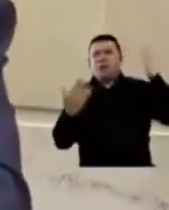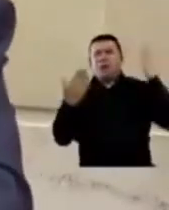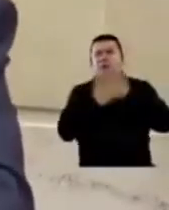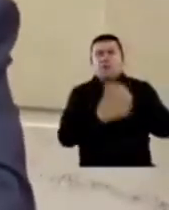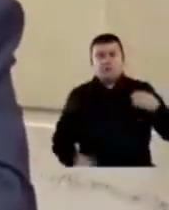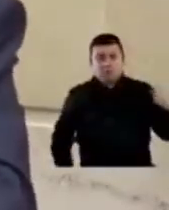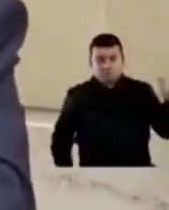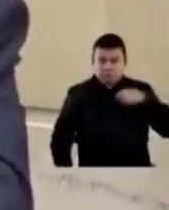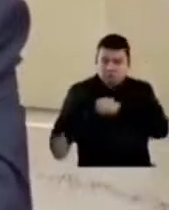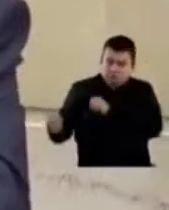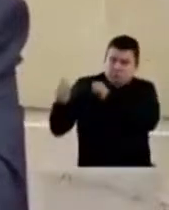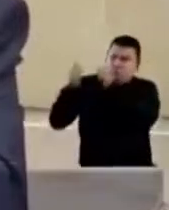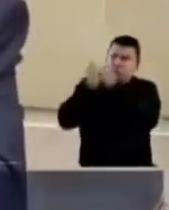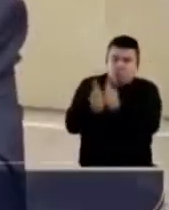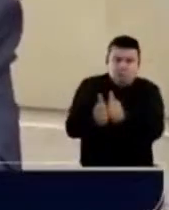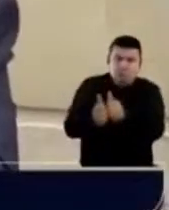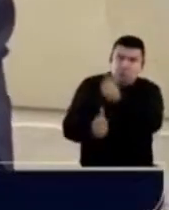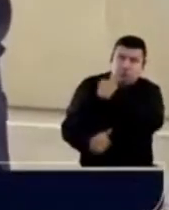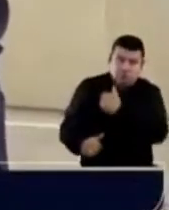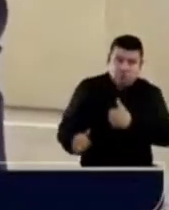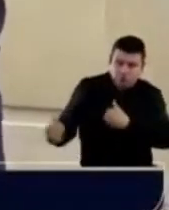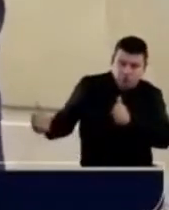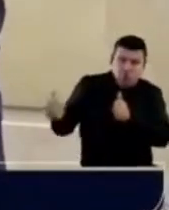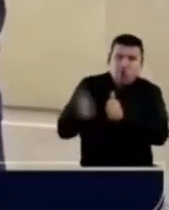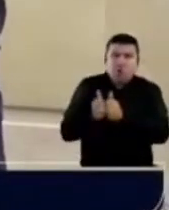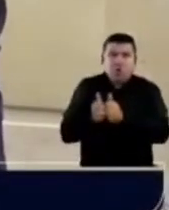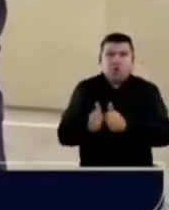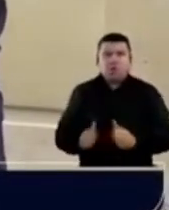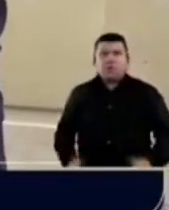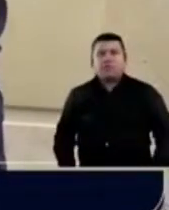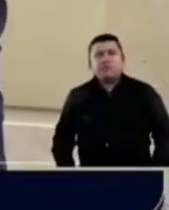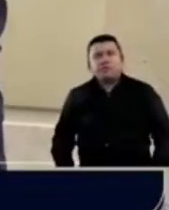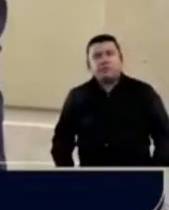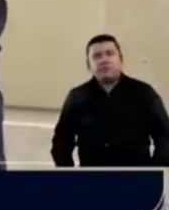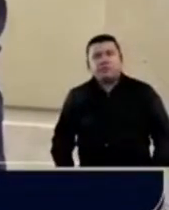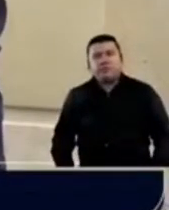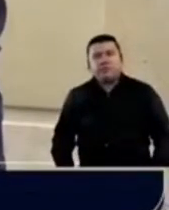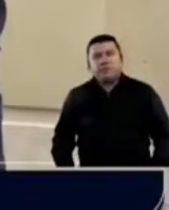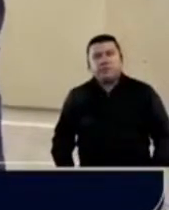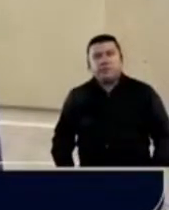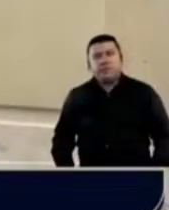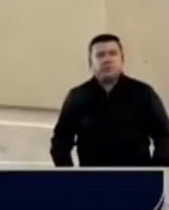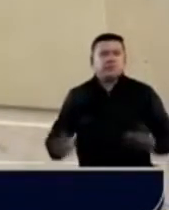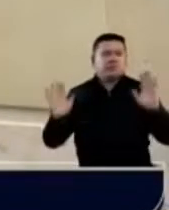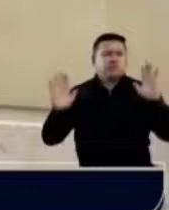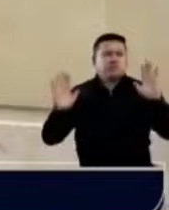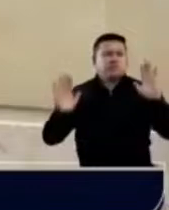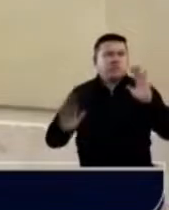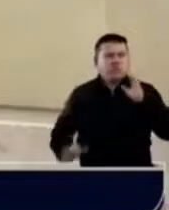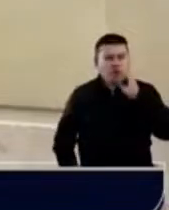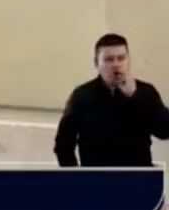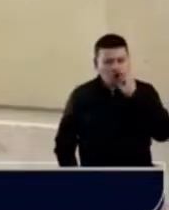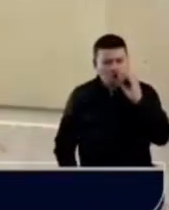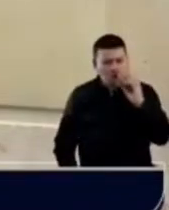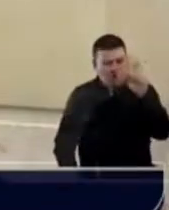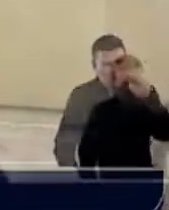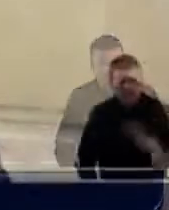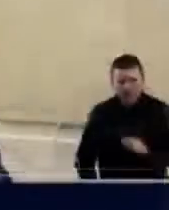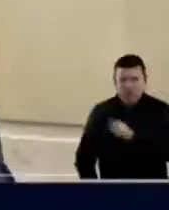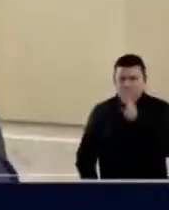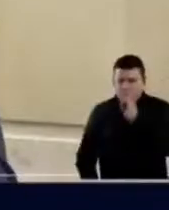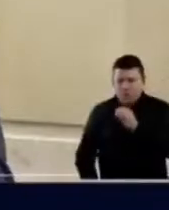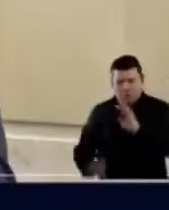informes de Policía Judicial de la Fiscalía General de la Nación, en donde se registran esas